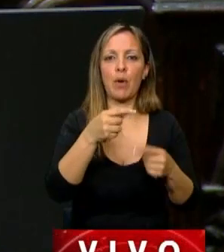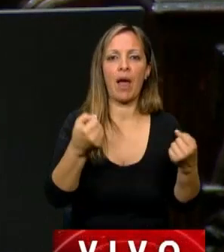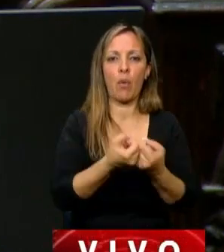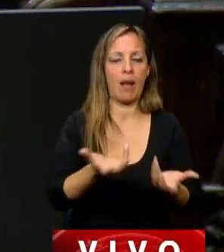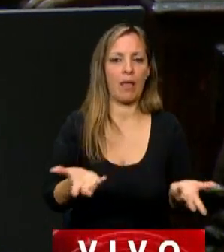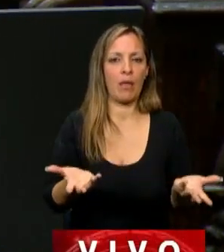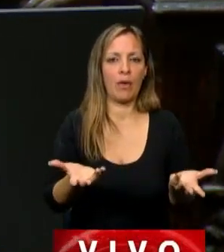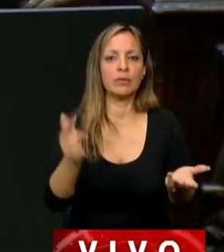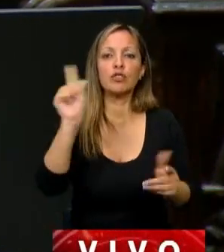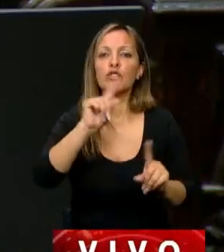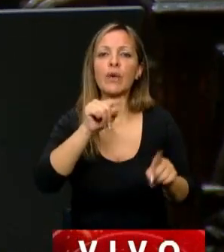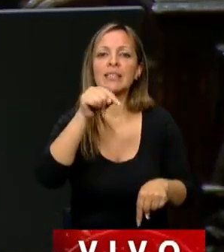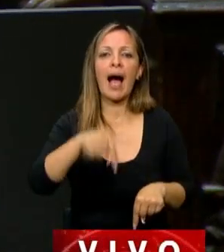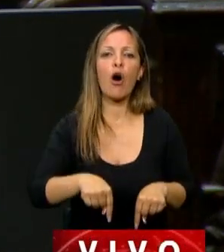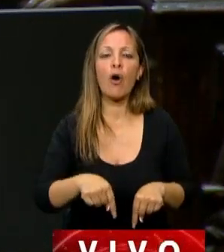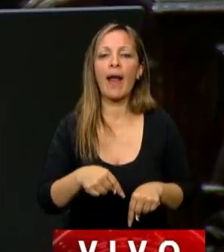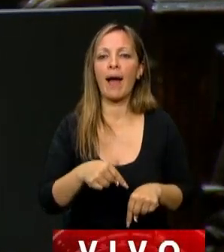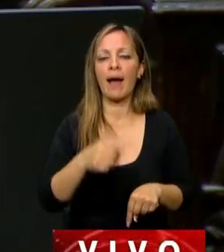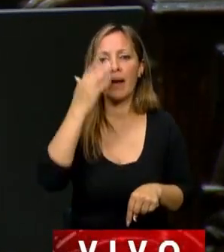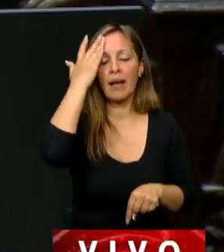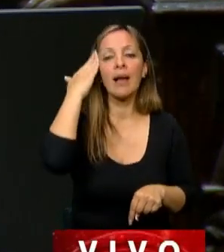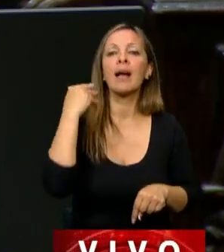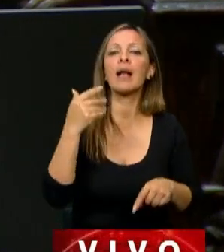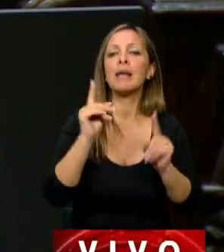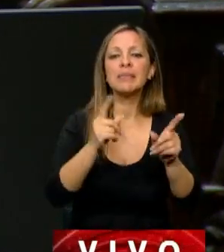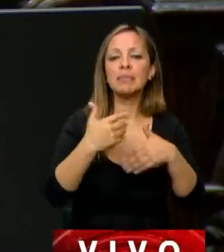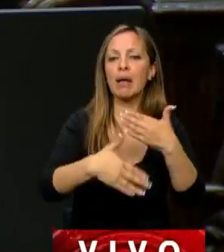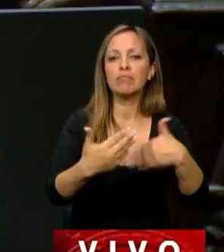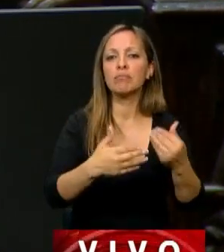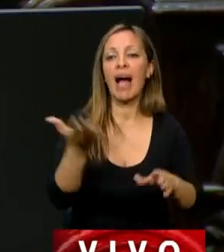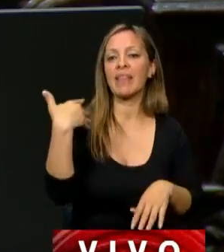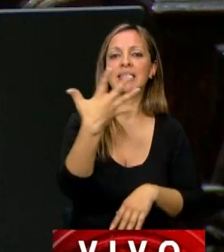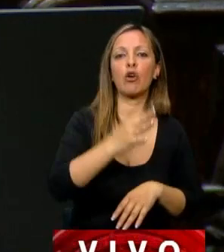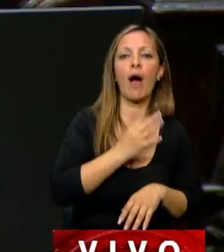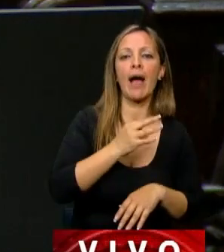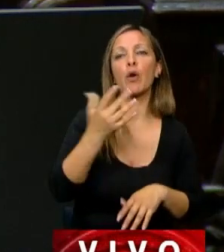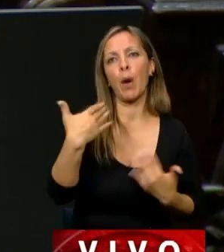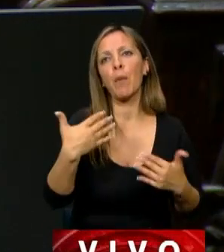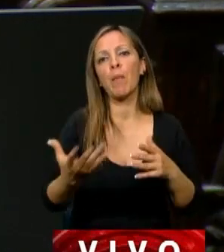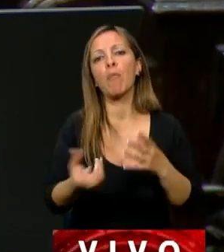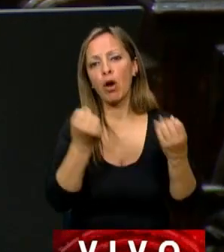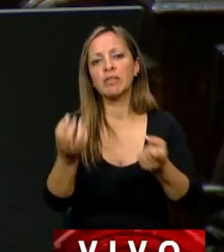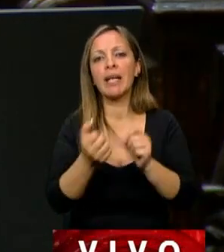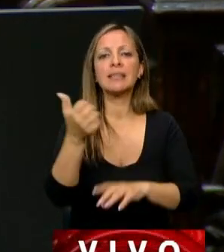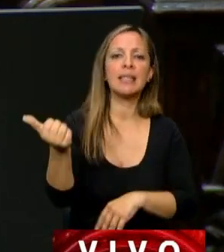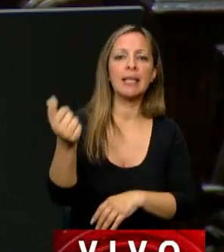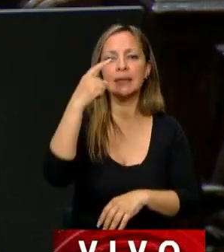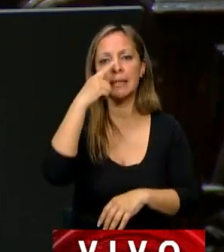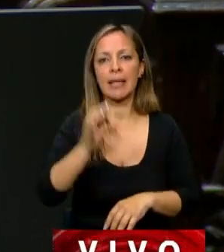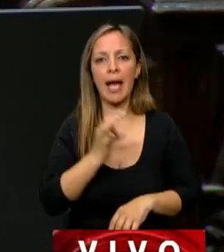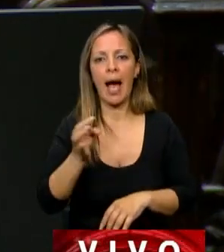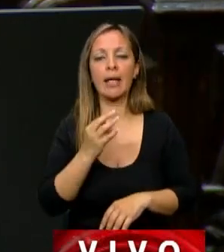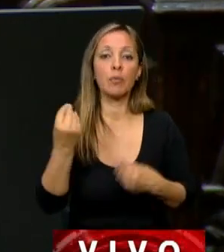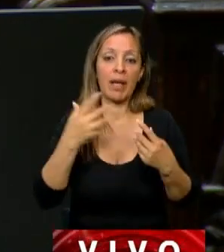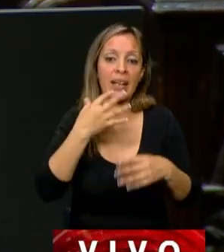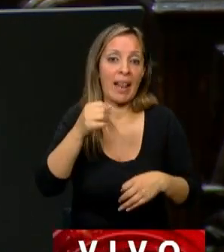es, no podemos ir a esta velocidad, lo que establecíamos en 5 años lo terminaremos logrando en 6, en 7, porque la realidad económica no nos